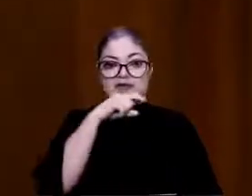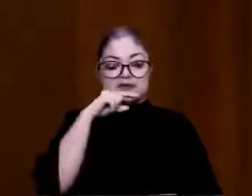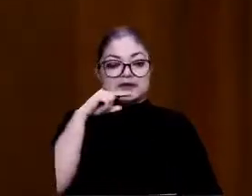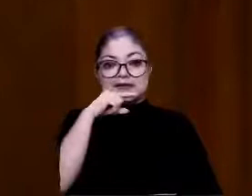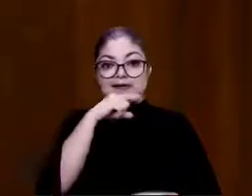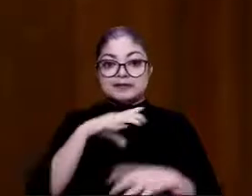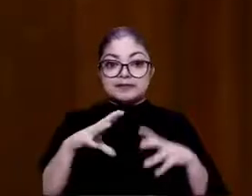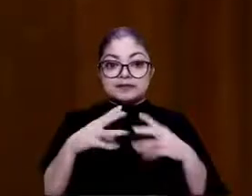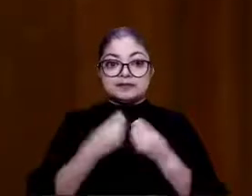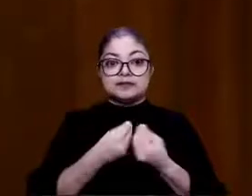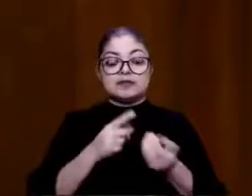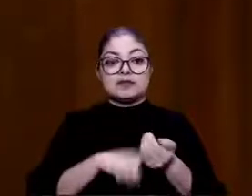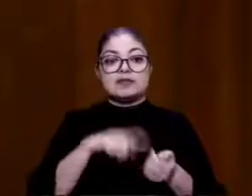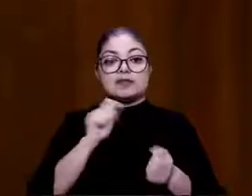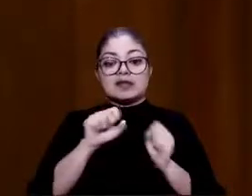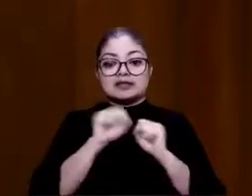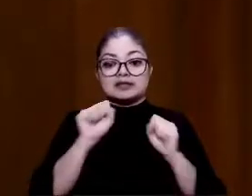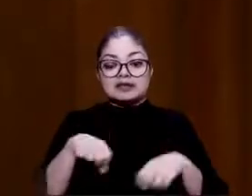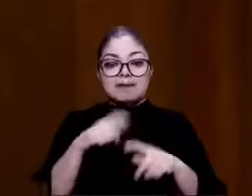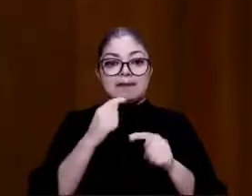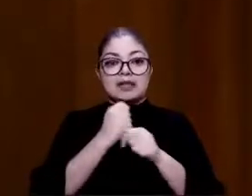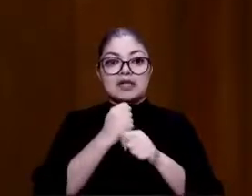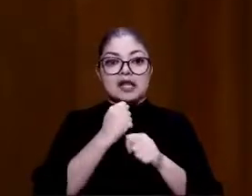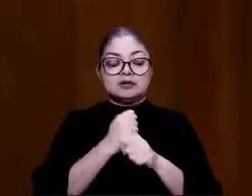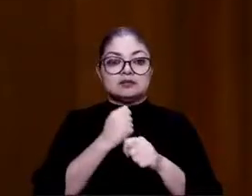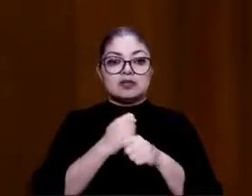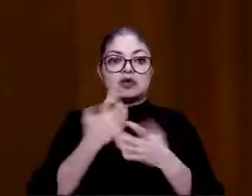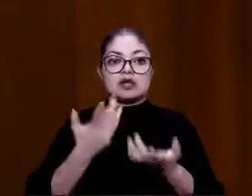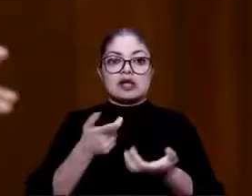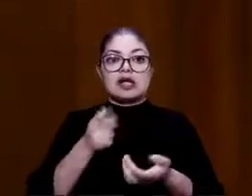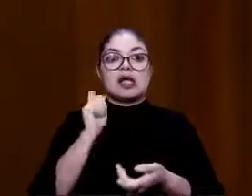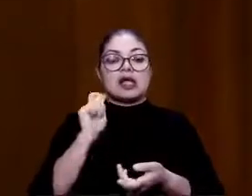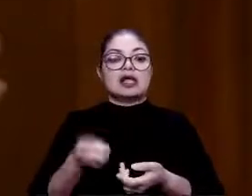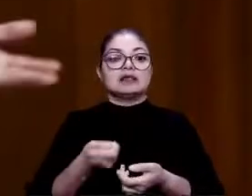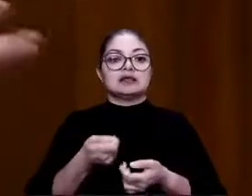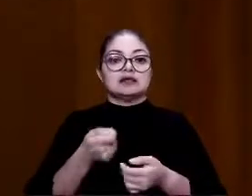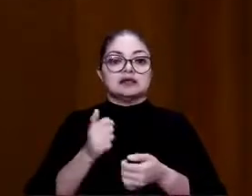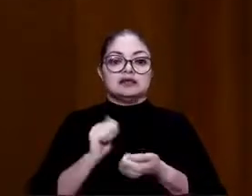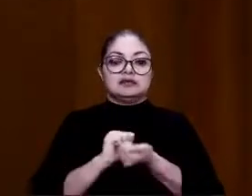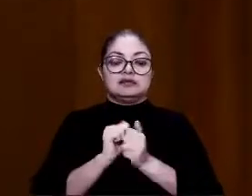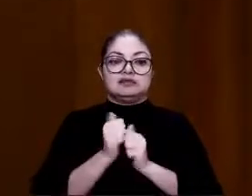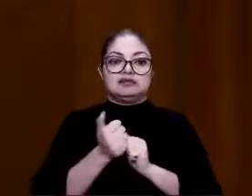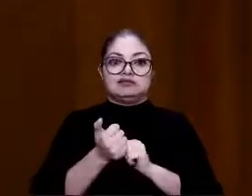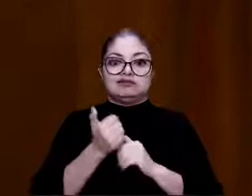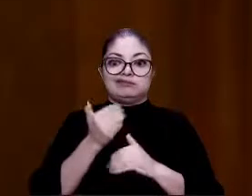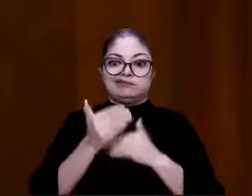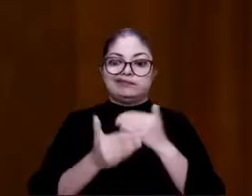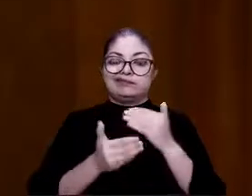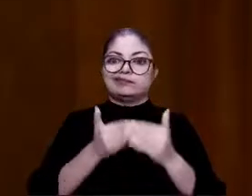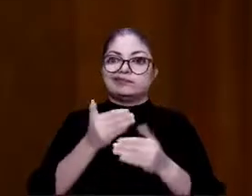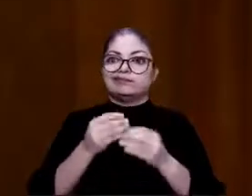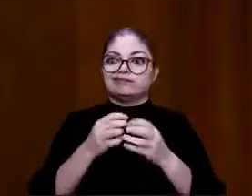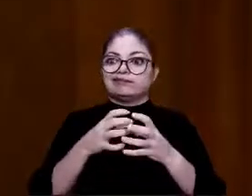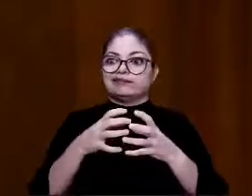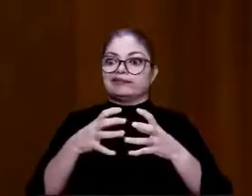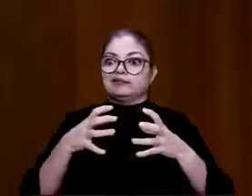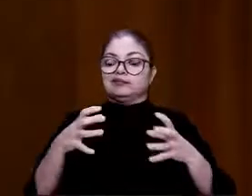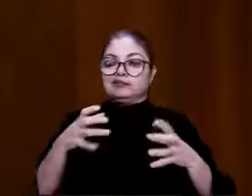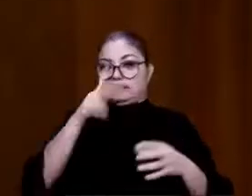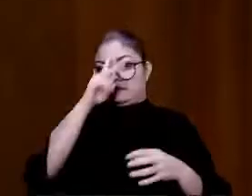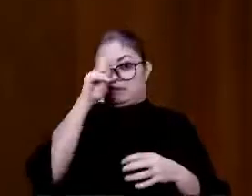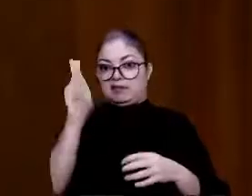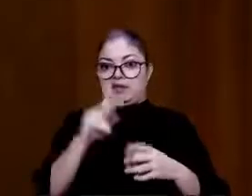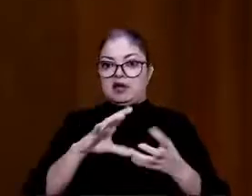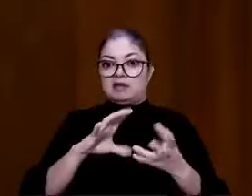aunado a que los sistemas de transporte han sido un tema que ha crecido con cierto desorden. Hay que trabajar